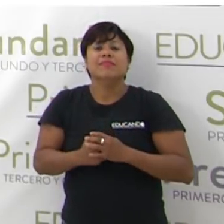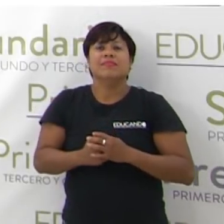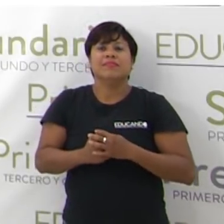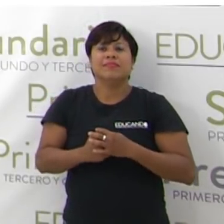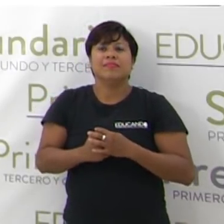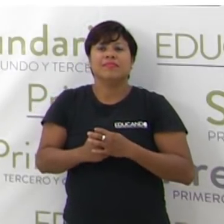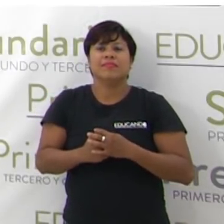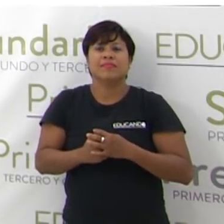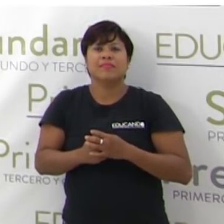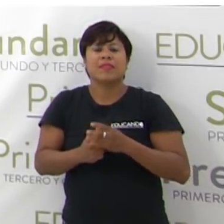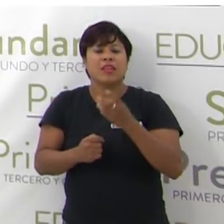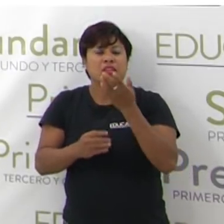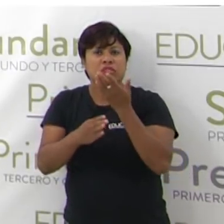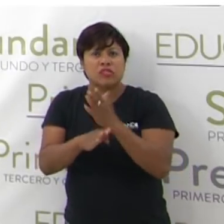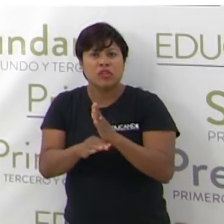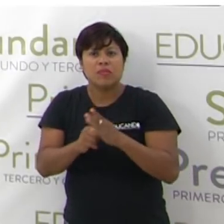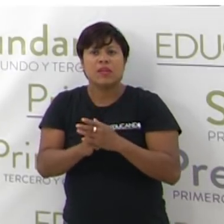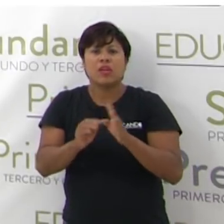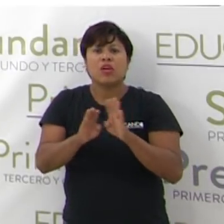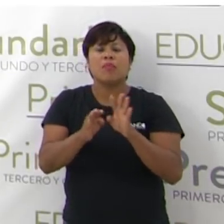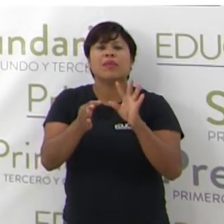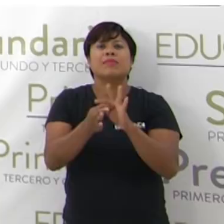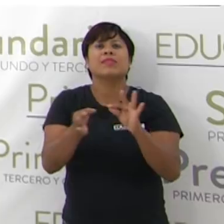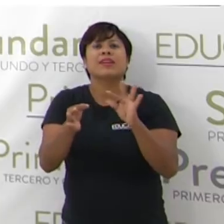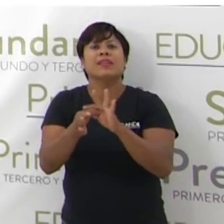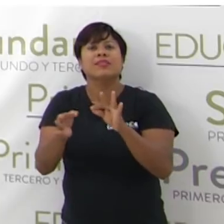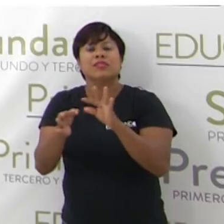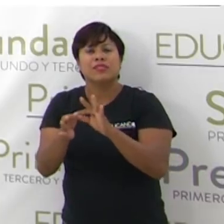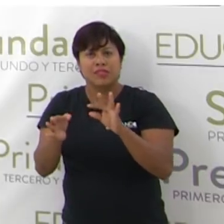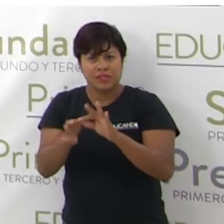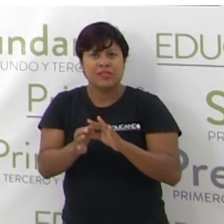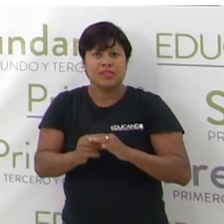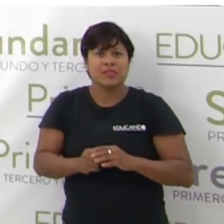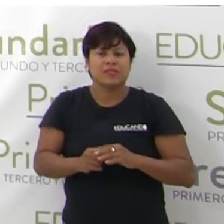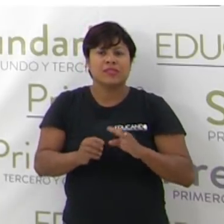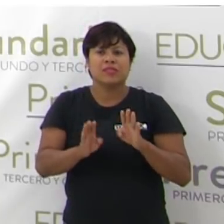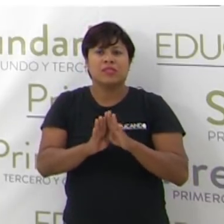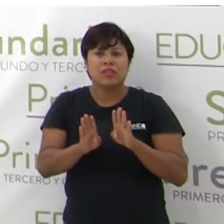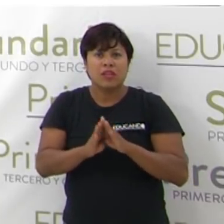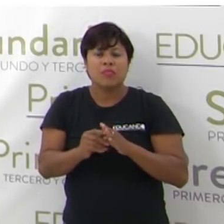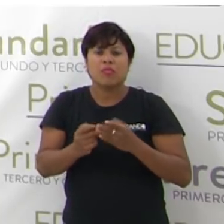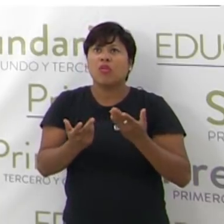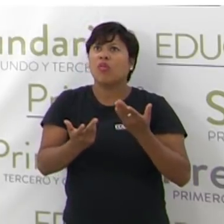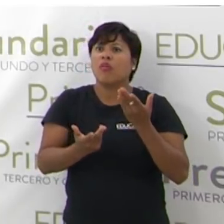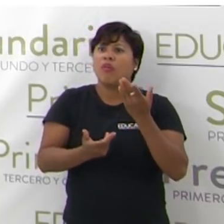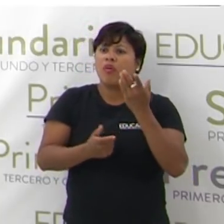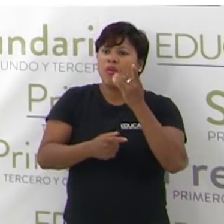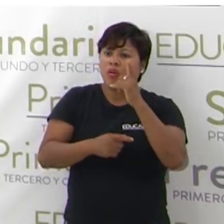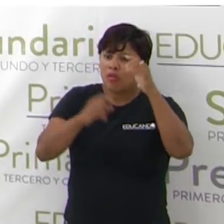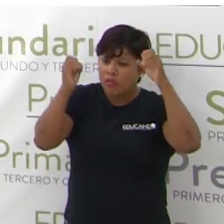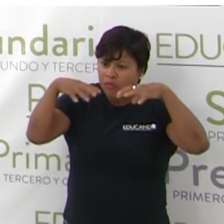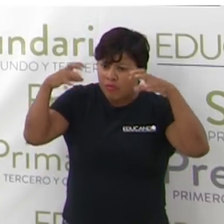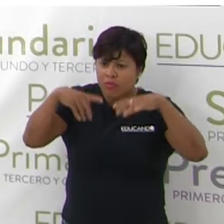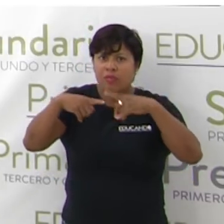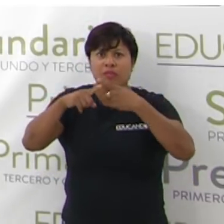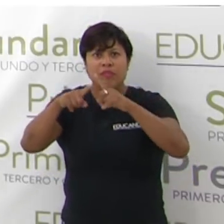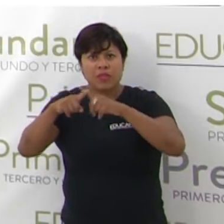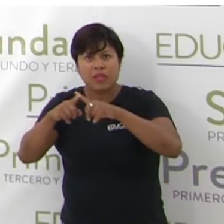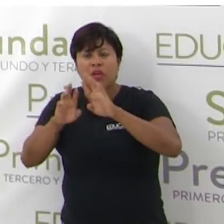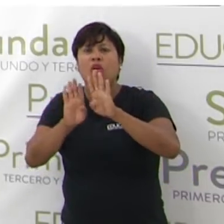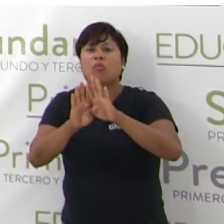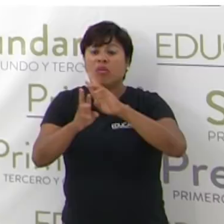rodeando, situaciones de explicaciones, más bien dicho, de fenómenos naturales, de